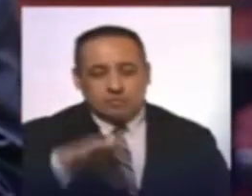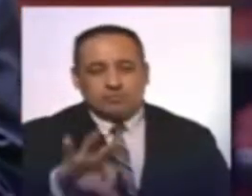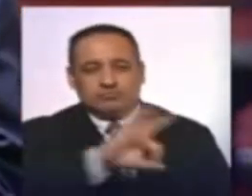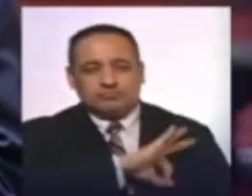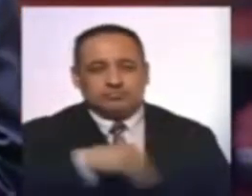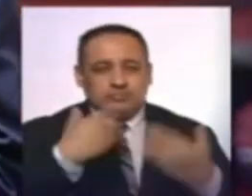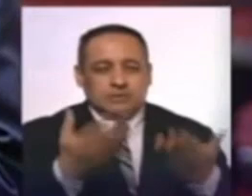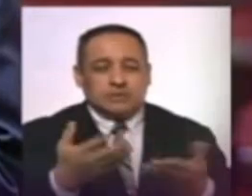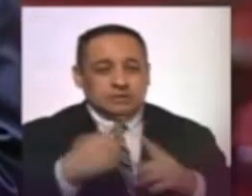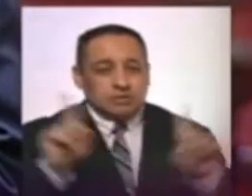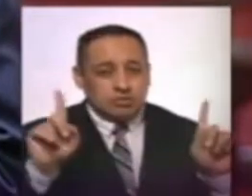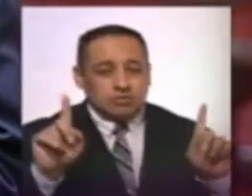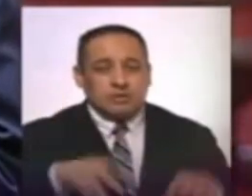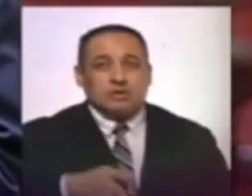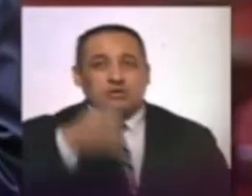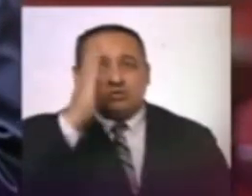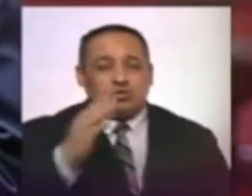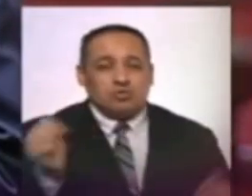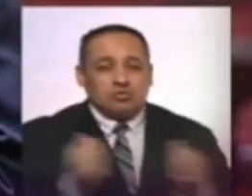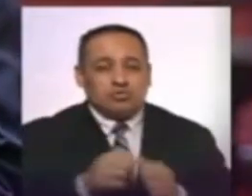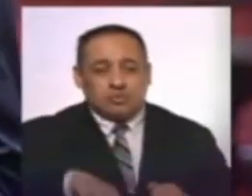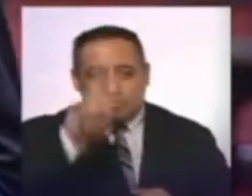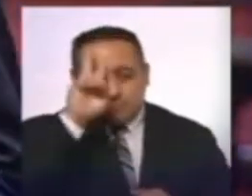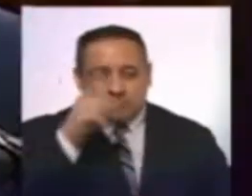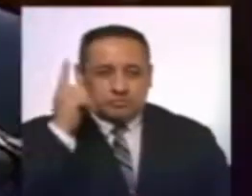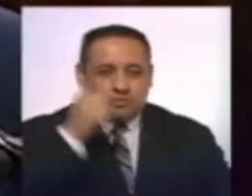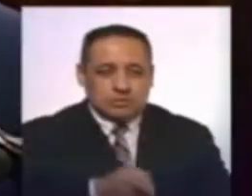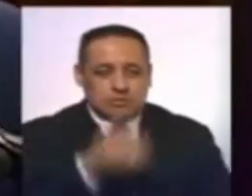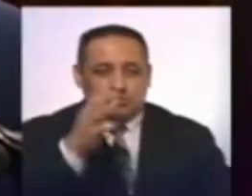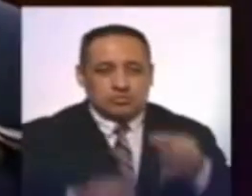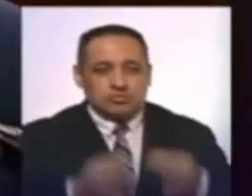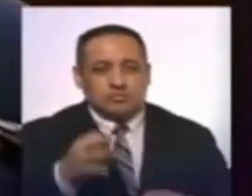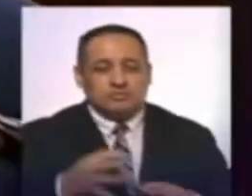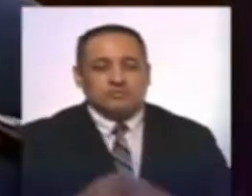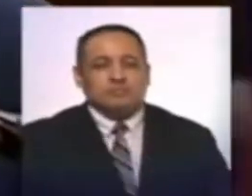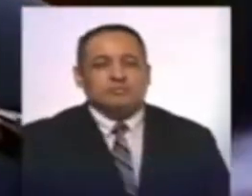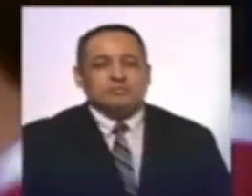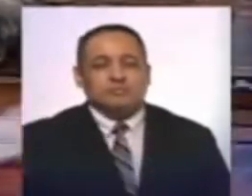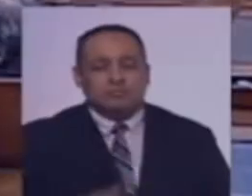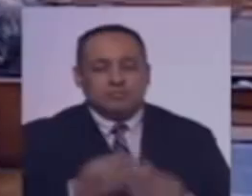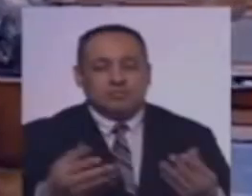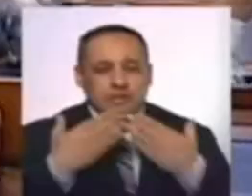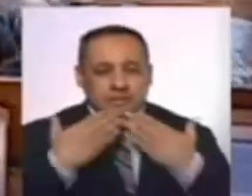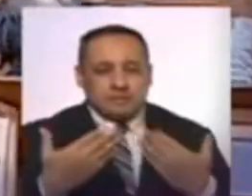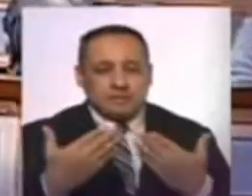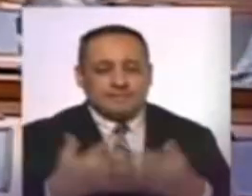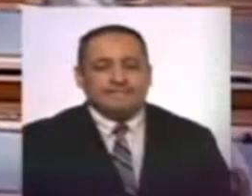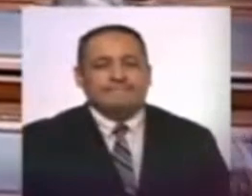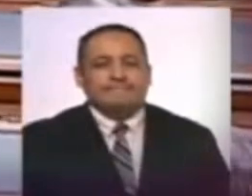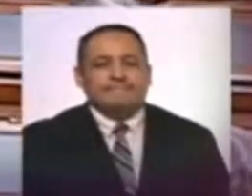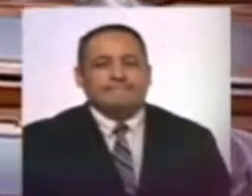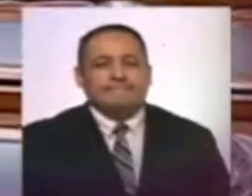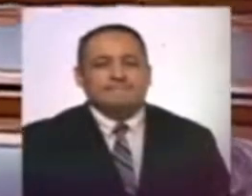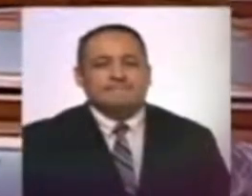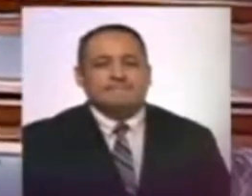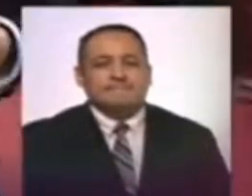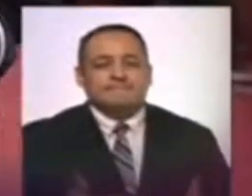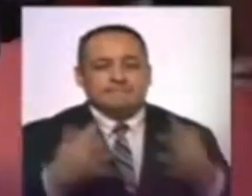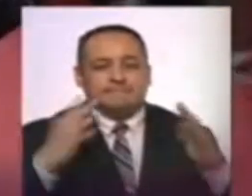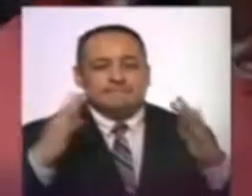premien, si no, que él y la nación se lo demanden. Muchas gracias, presidente.